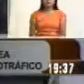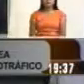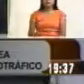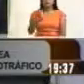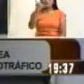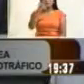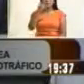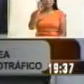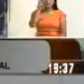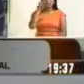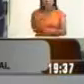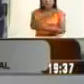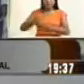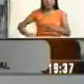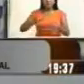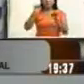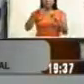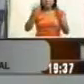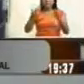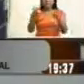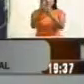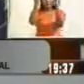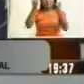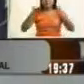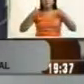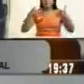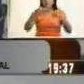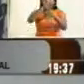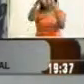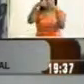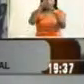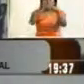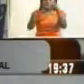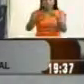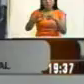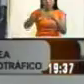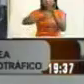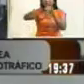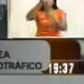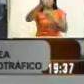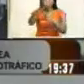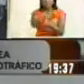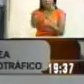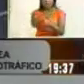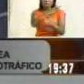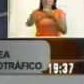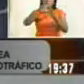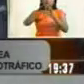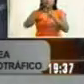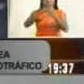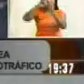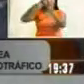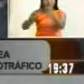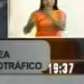Felicidades al Colegio Militar de Aviación, a sus cadetes, a sus oficiales, suboficiales, soldados.